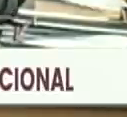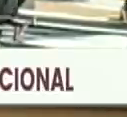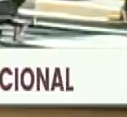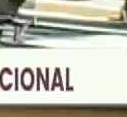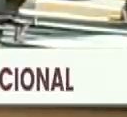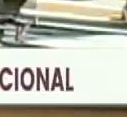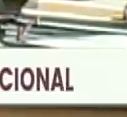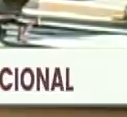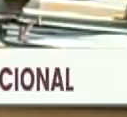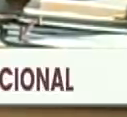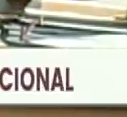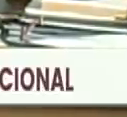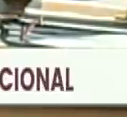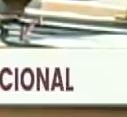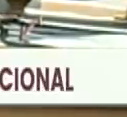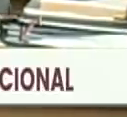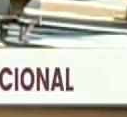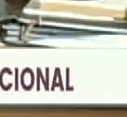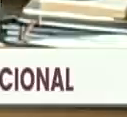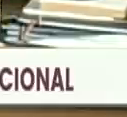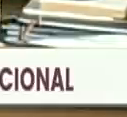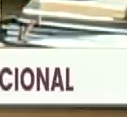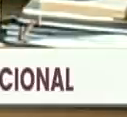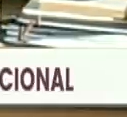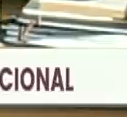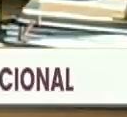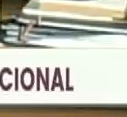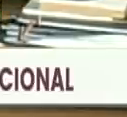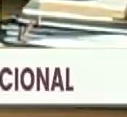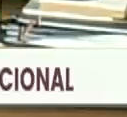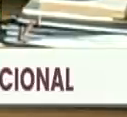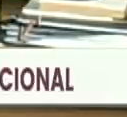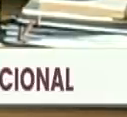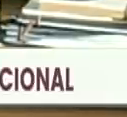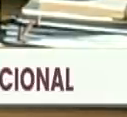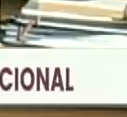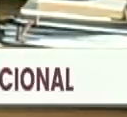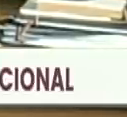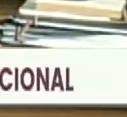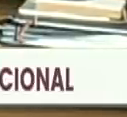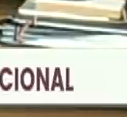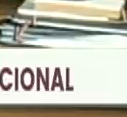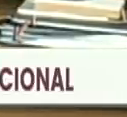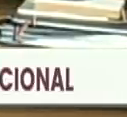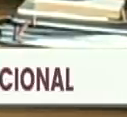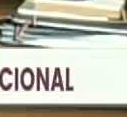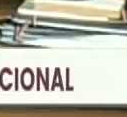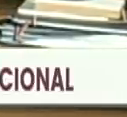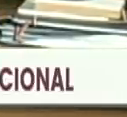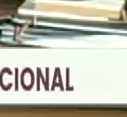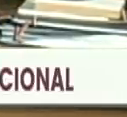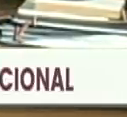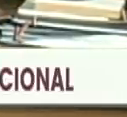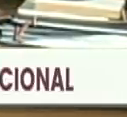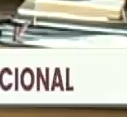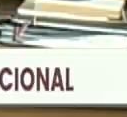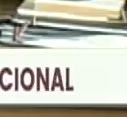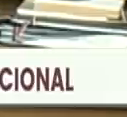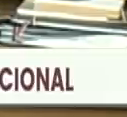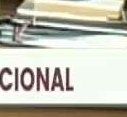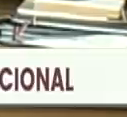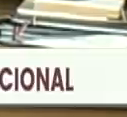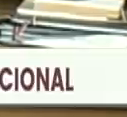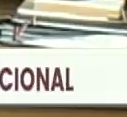Por favor, la comisión conformada por los diputados Alexander Vargas, Asia Villegas y